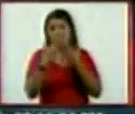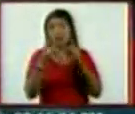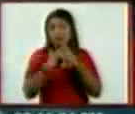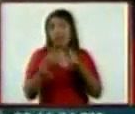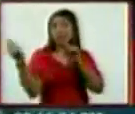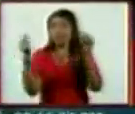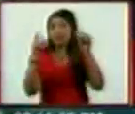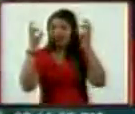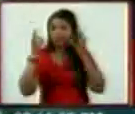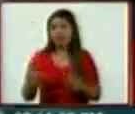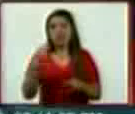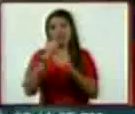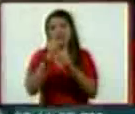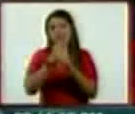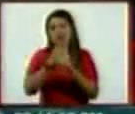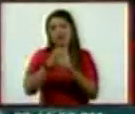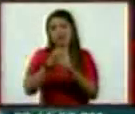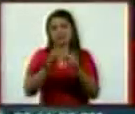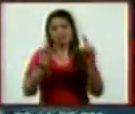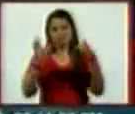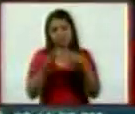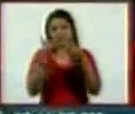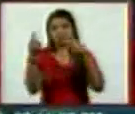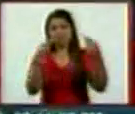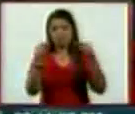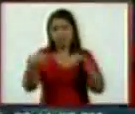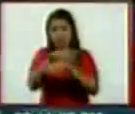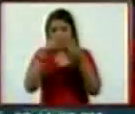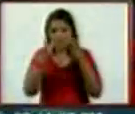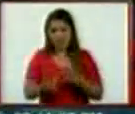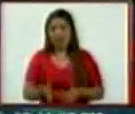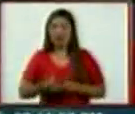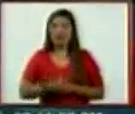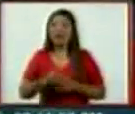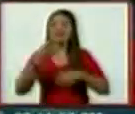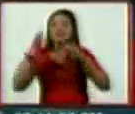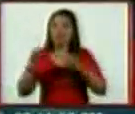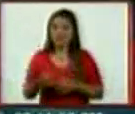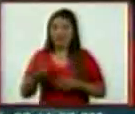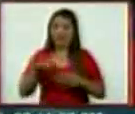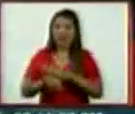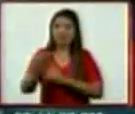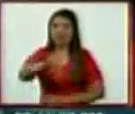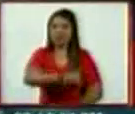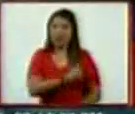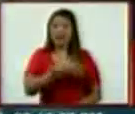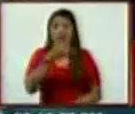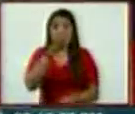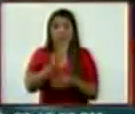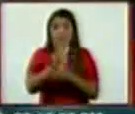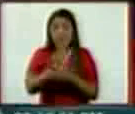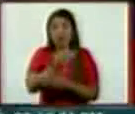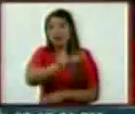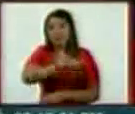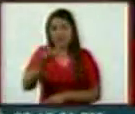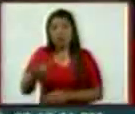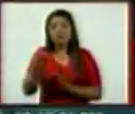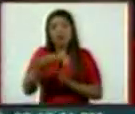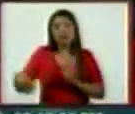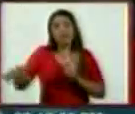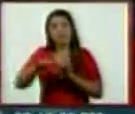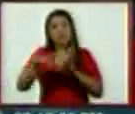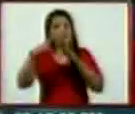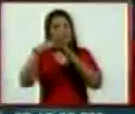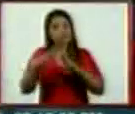segura en el gobierno de calle. La seguridad interna dentro de las universidades, seguridad ciudadana, pues. Y ahí yo le reitero a todos los